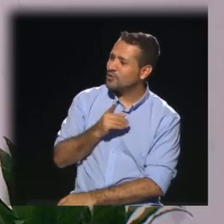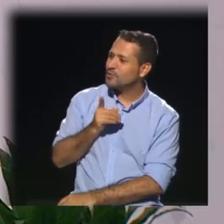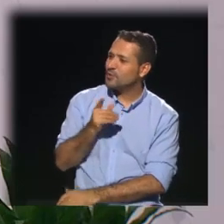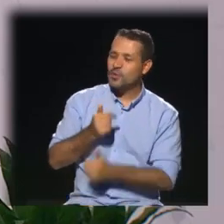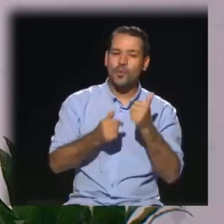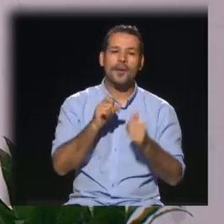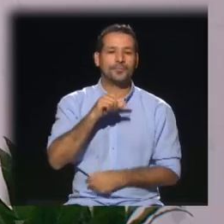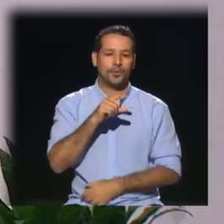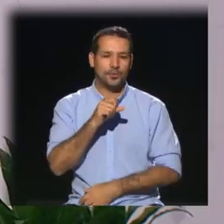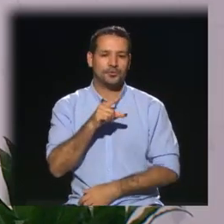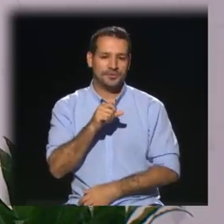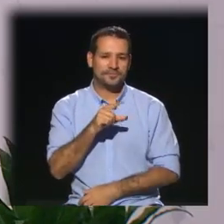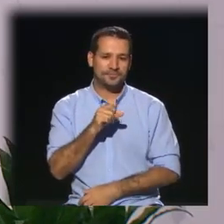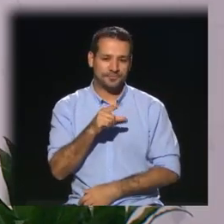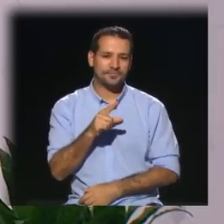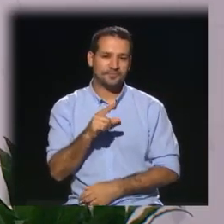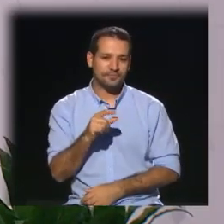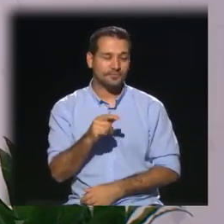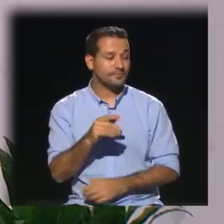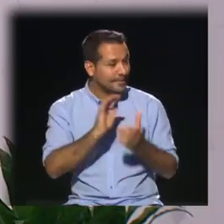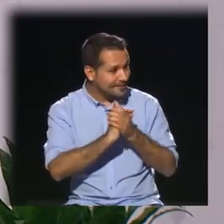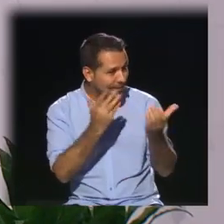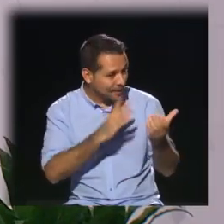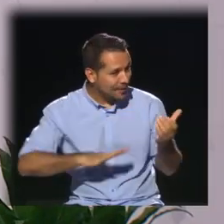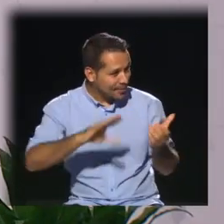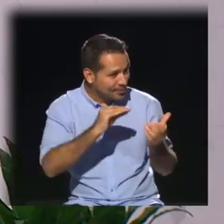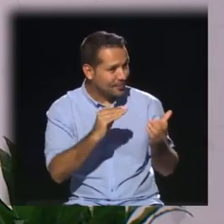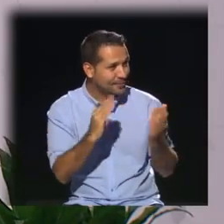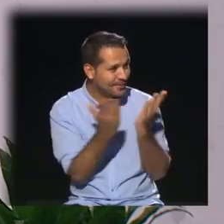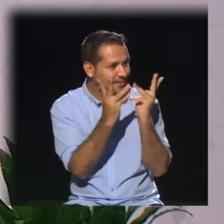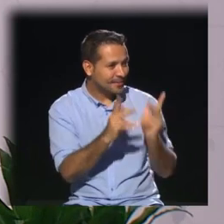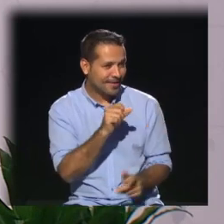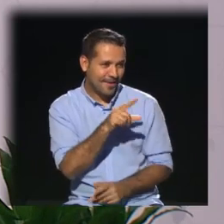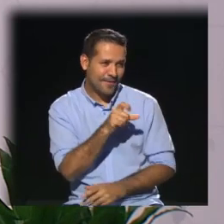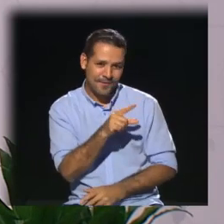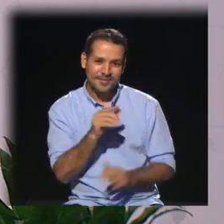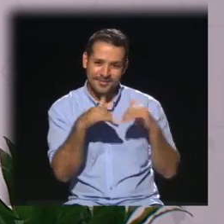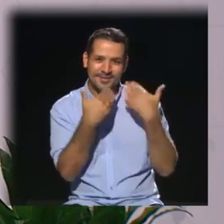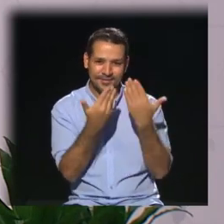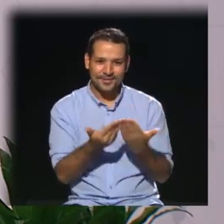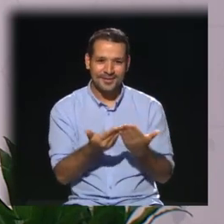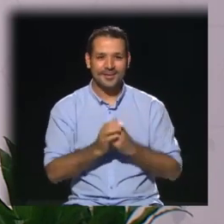estás? 11. Ah, 11. Bueno, un saludo para todos sus compañeros de 11. Listo.